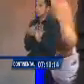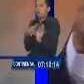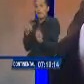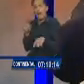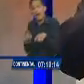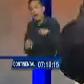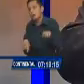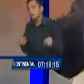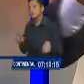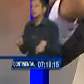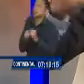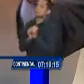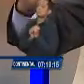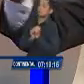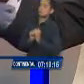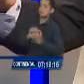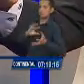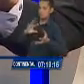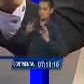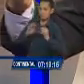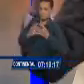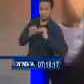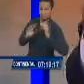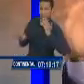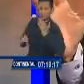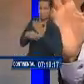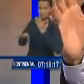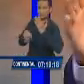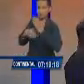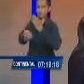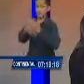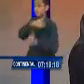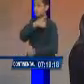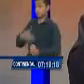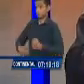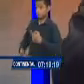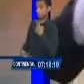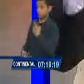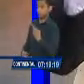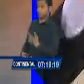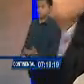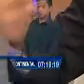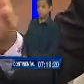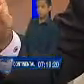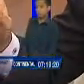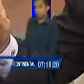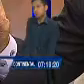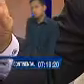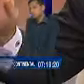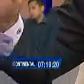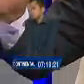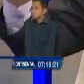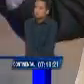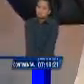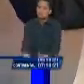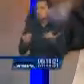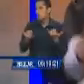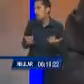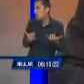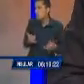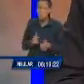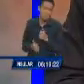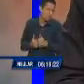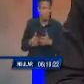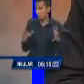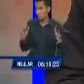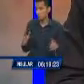ser, que las coyunturas se sumen y cada presidente diga, ahorita no hay déficit, así es que, y